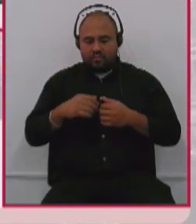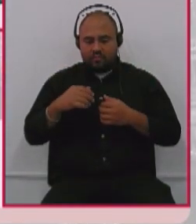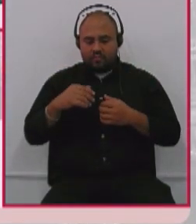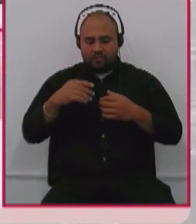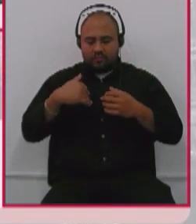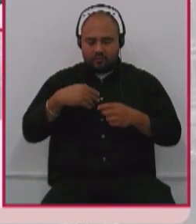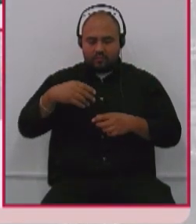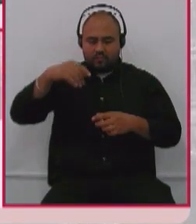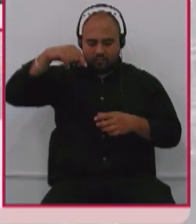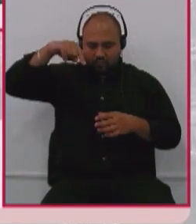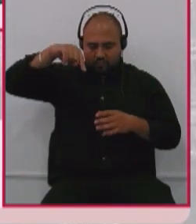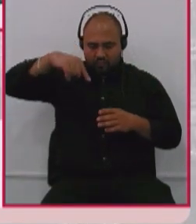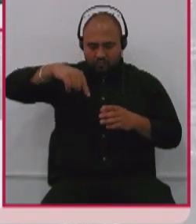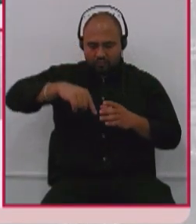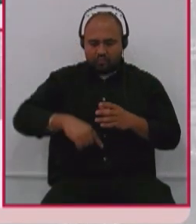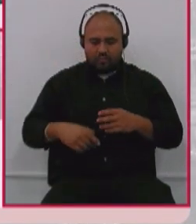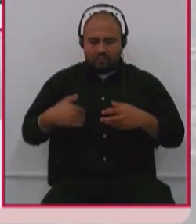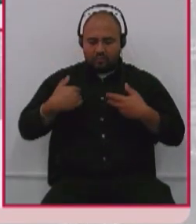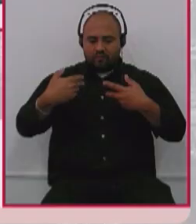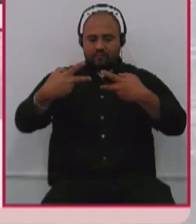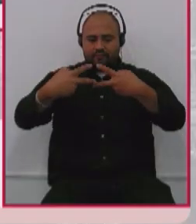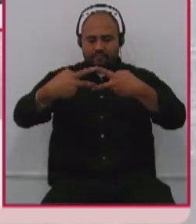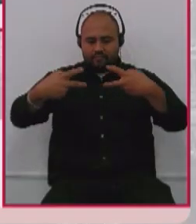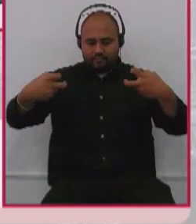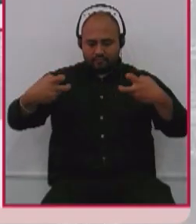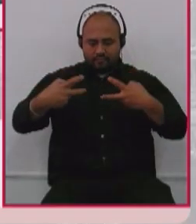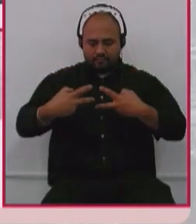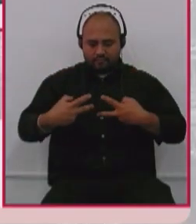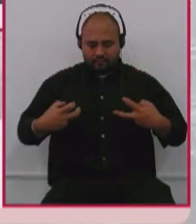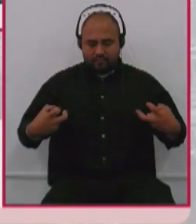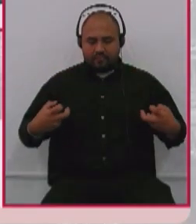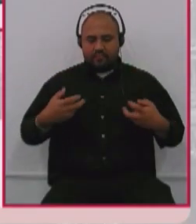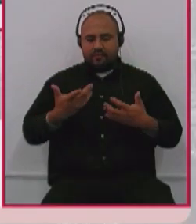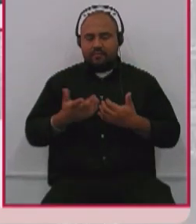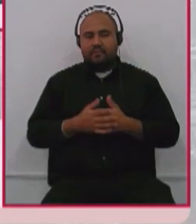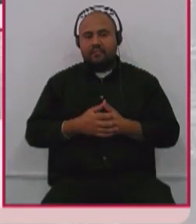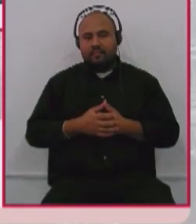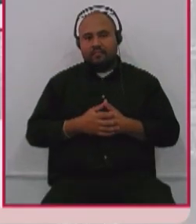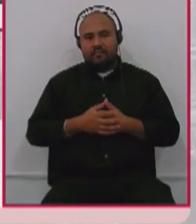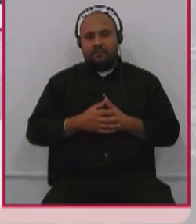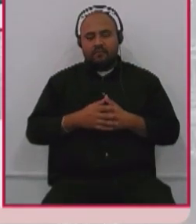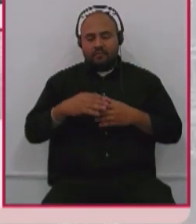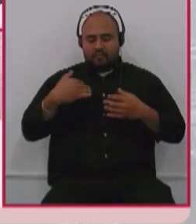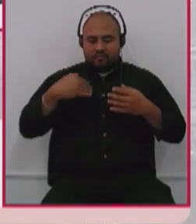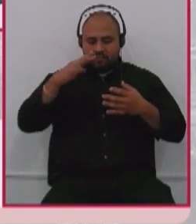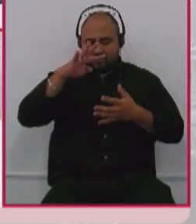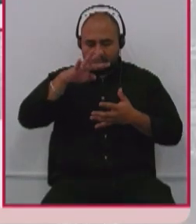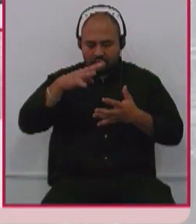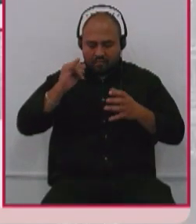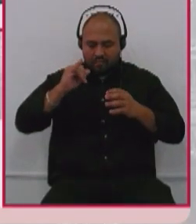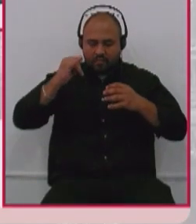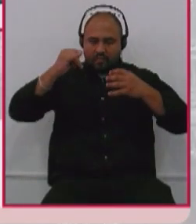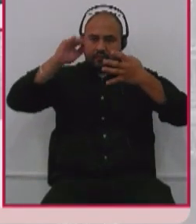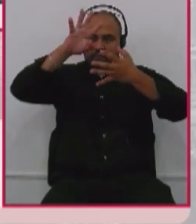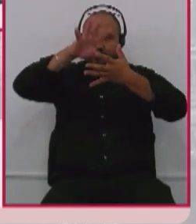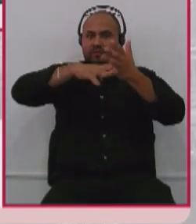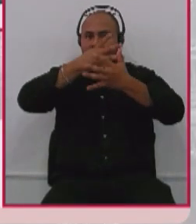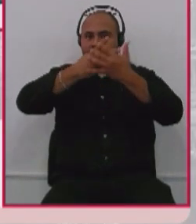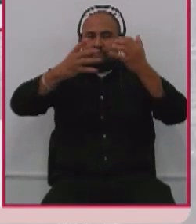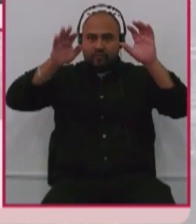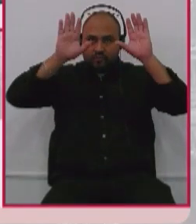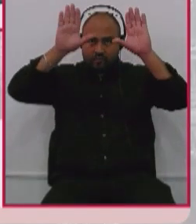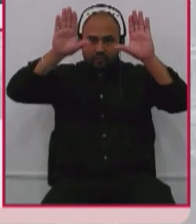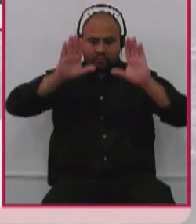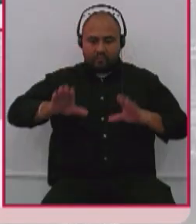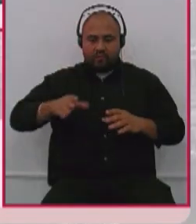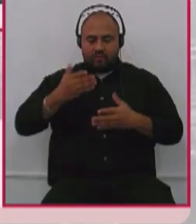estar anclado, ¿no? Sobre todo en el radio de influencia. También se colocaron unas mallas de protección, ¿no? De tal forma que si